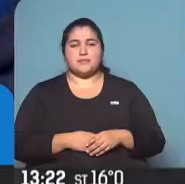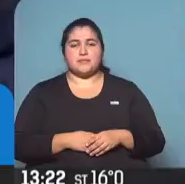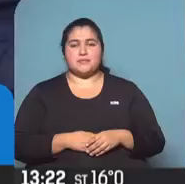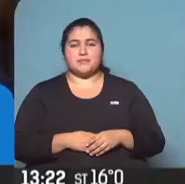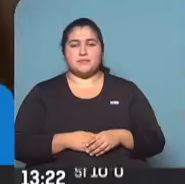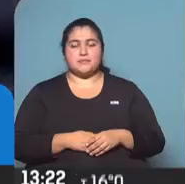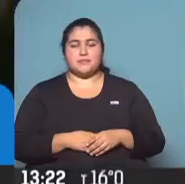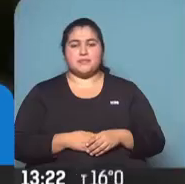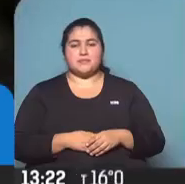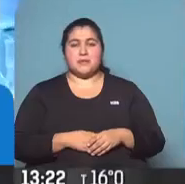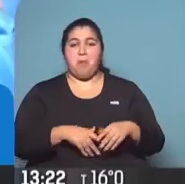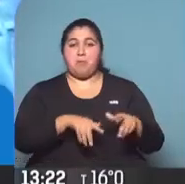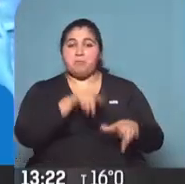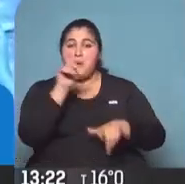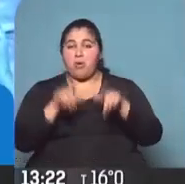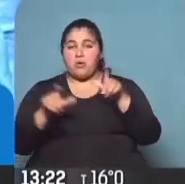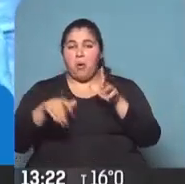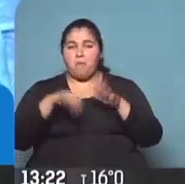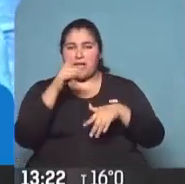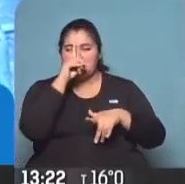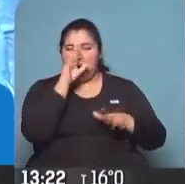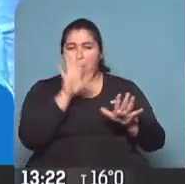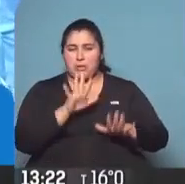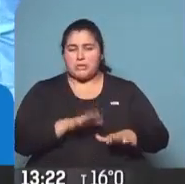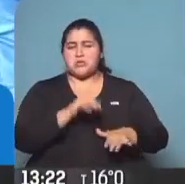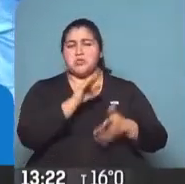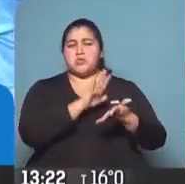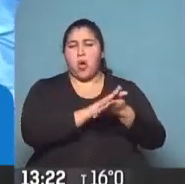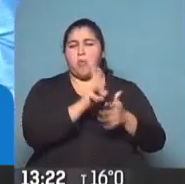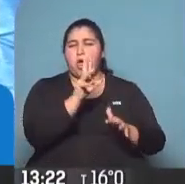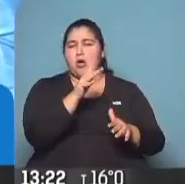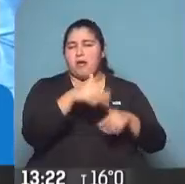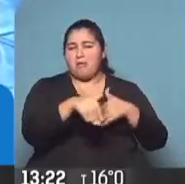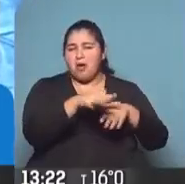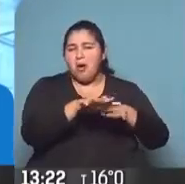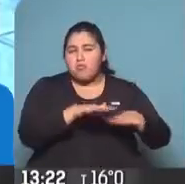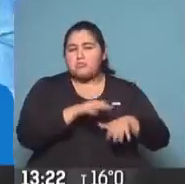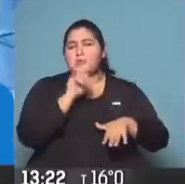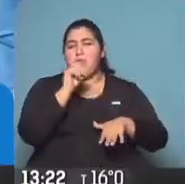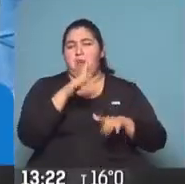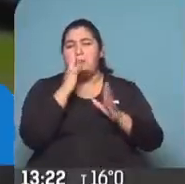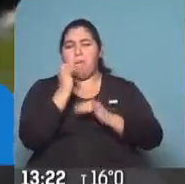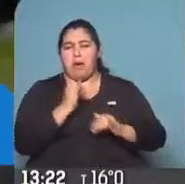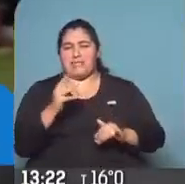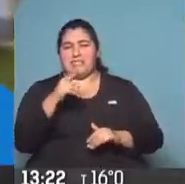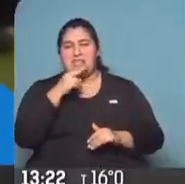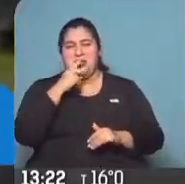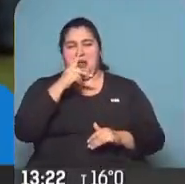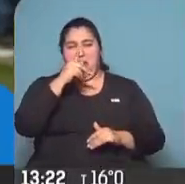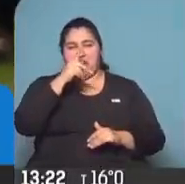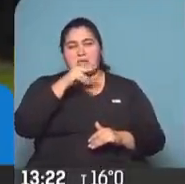personal el centro de capacitación para la operación de policía de rivas secretario internacional